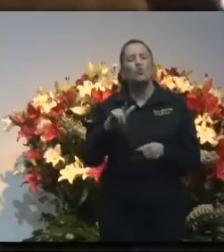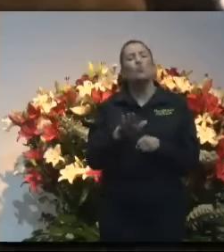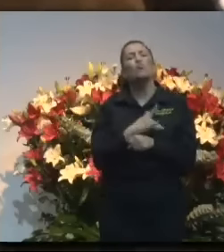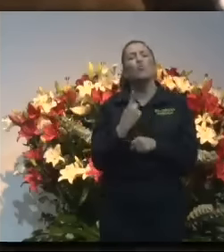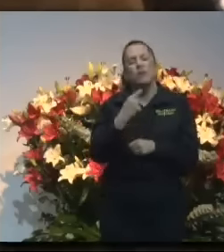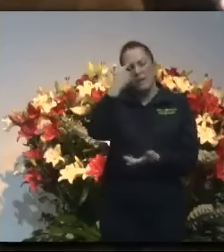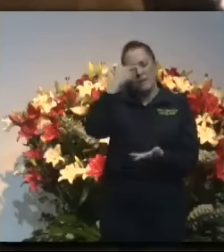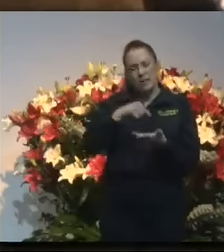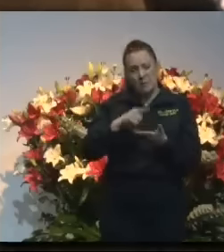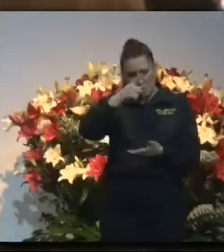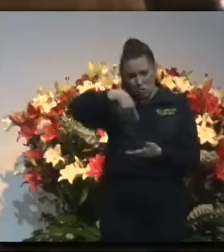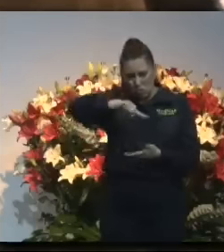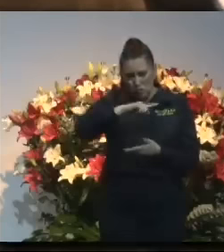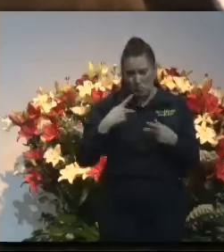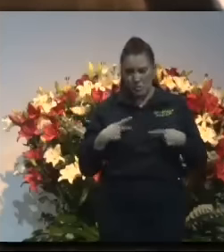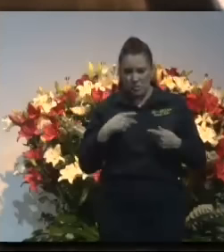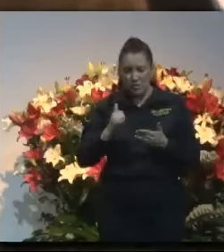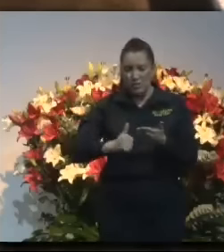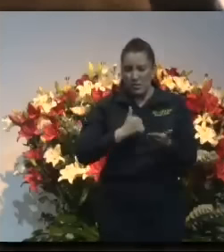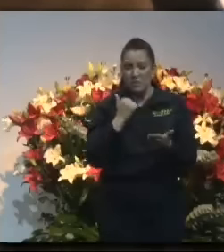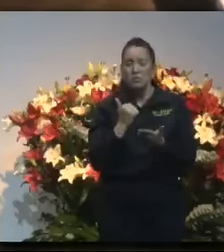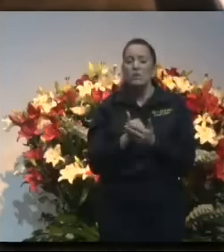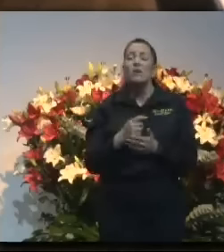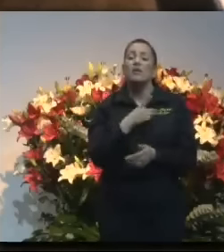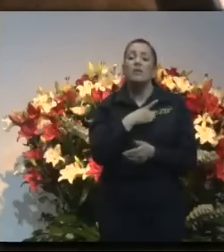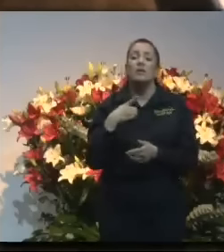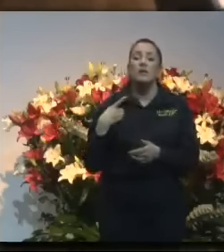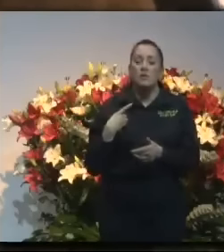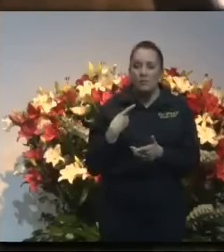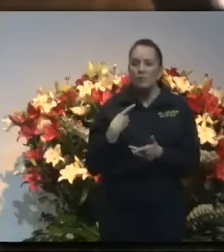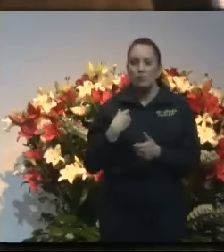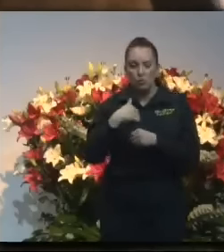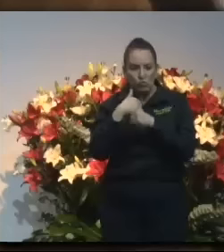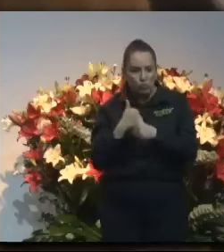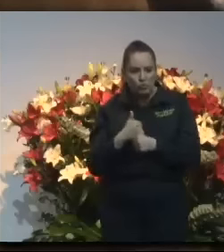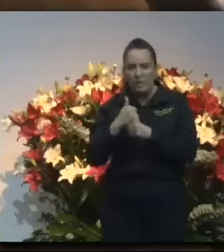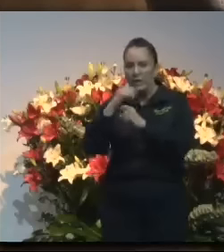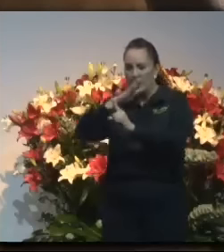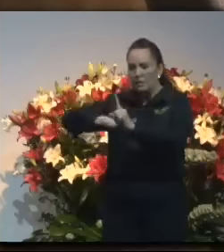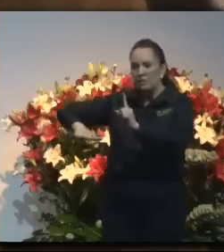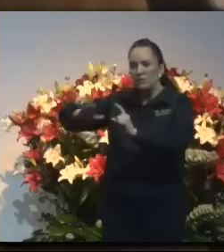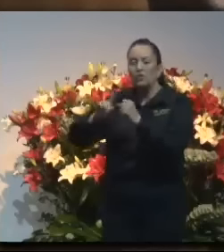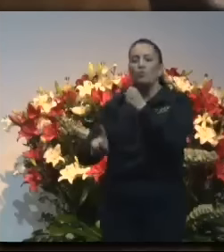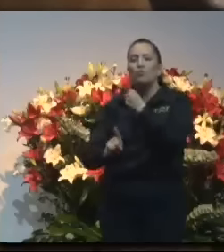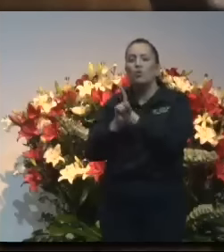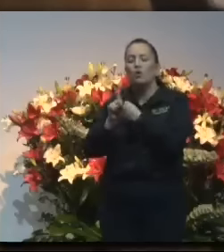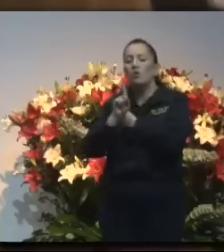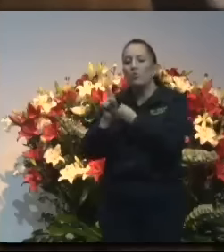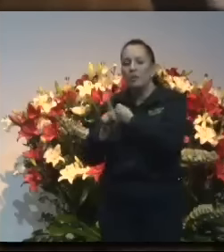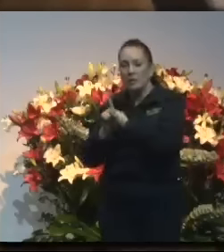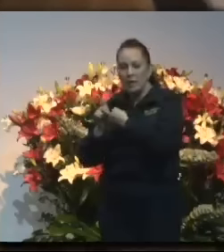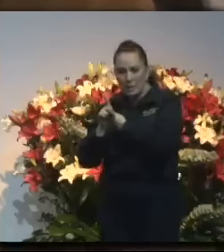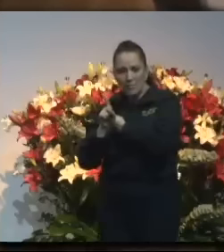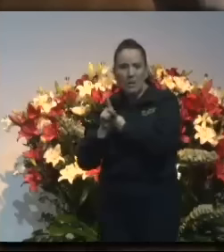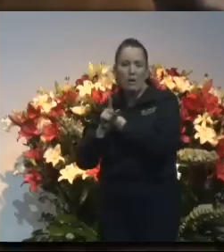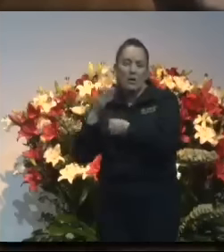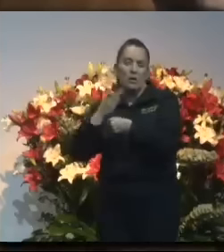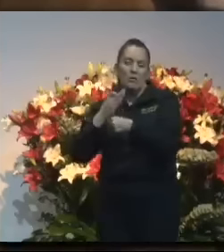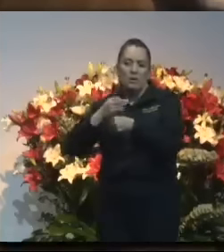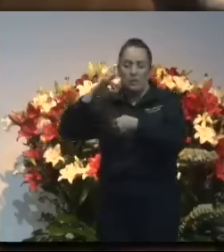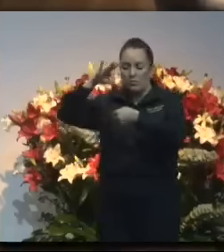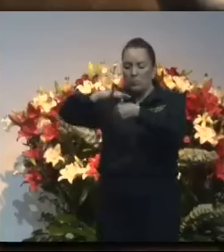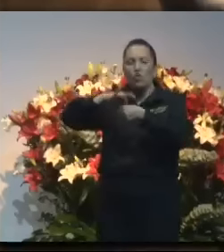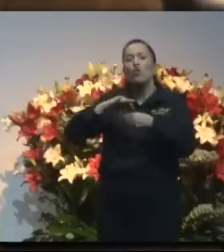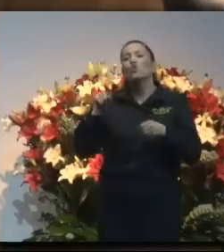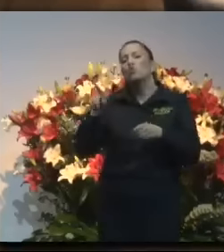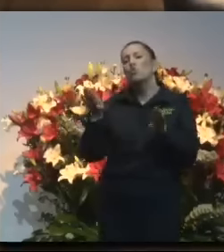sufrir los efectos secundarios que esté generando pues, la contienda electoral? Guillermo, por favor, ve concluyendo la pregunta. ¿Cómo podría